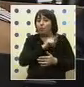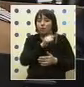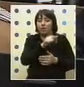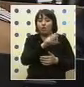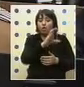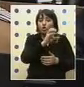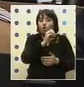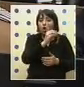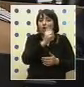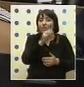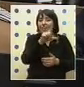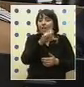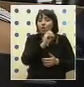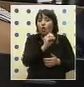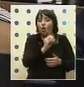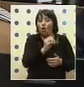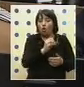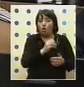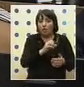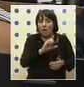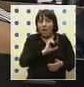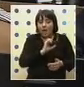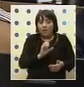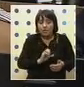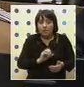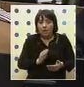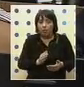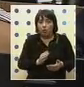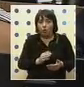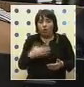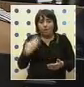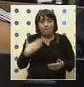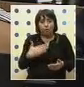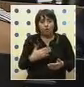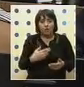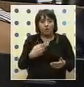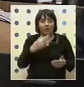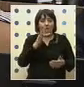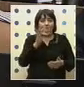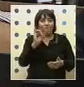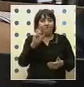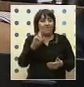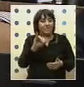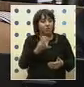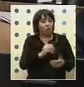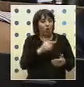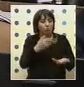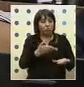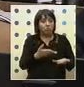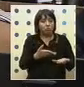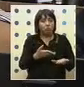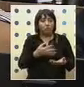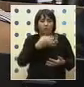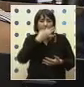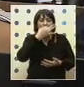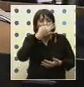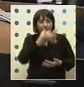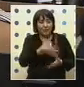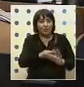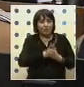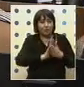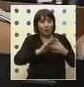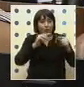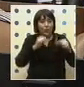Codelco, que es una empresa estatal que aporta un importante dinero al fisco. Sin embargo, habiendo dicho todo aquello y